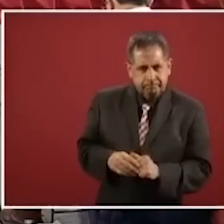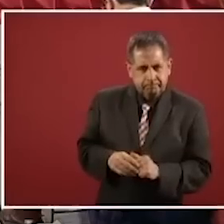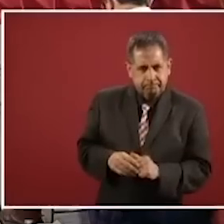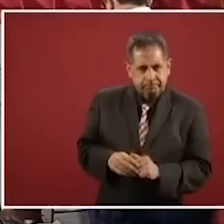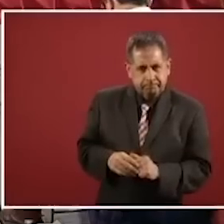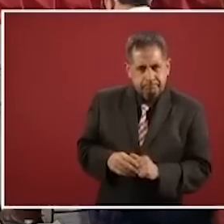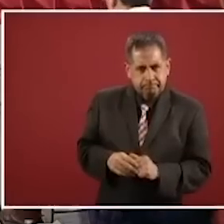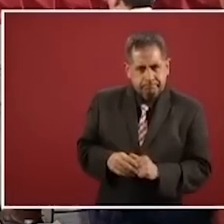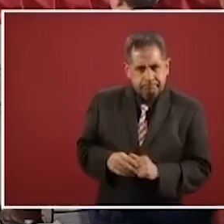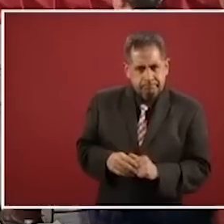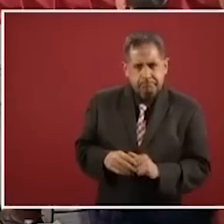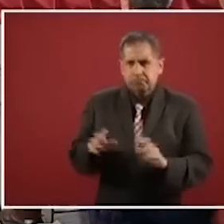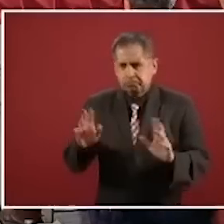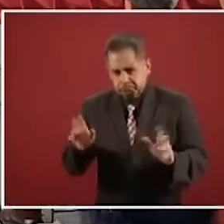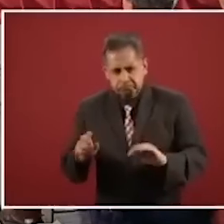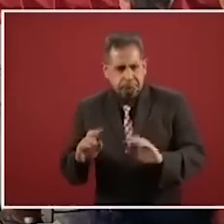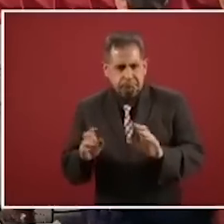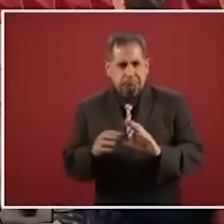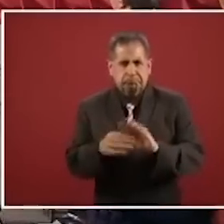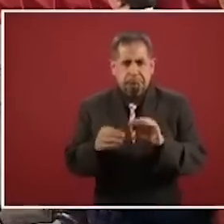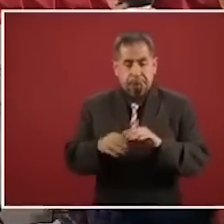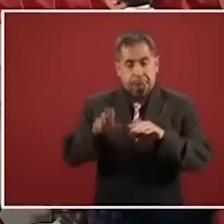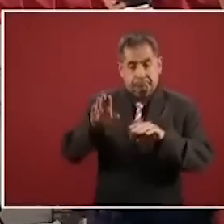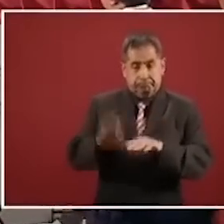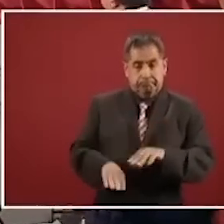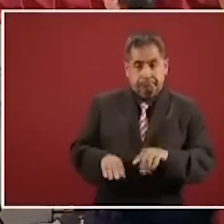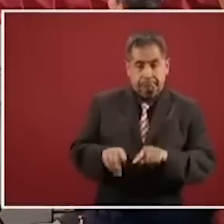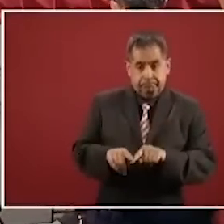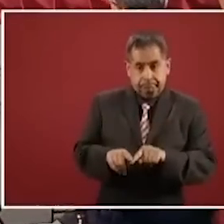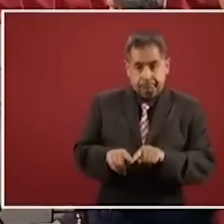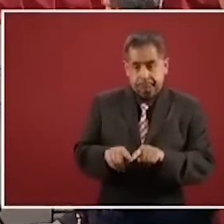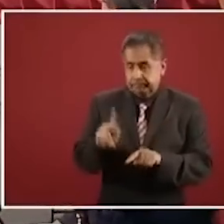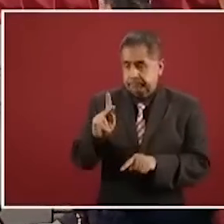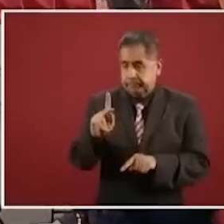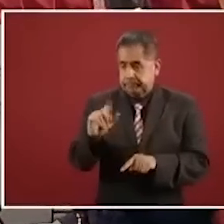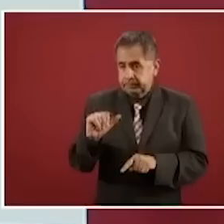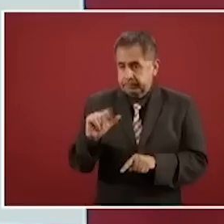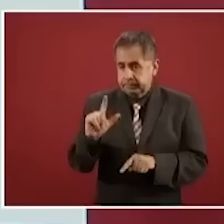Bueno, aquí, como les comentaba, en la parte inferior izquierda es Palenque.